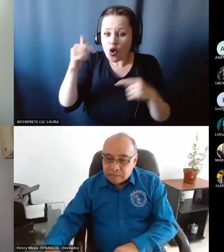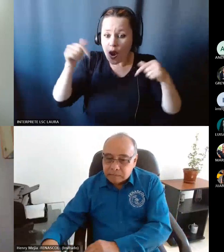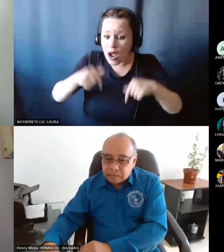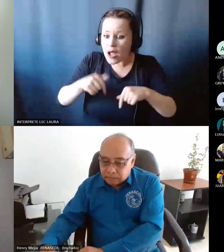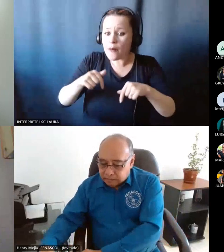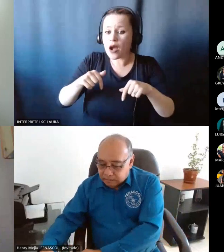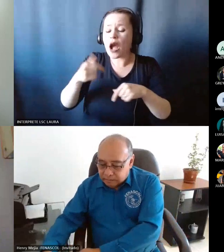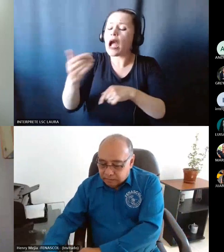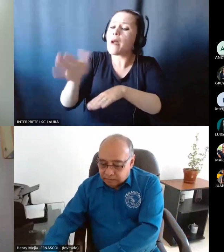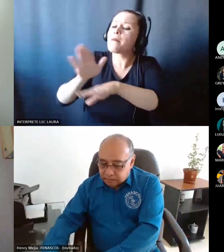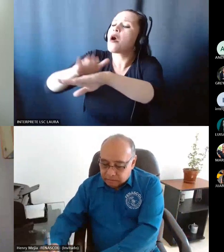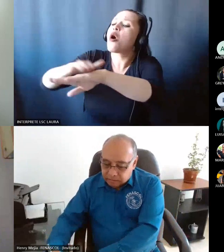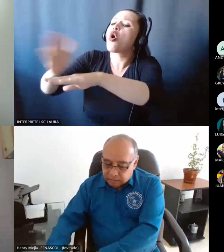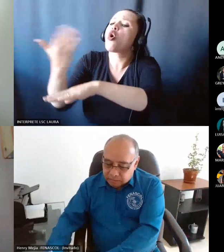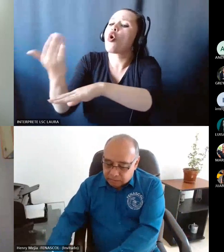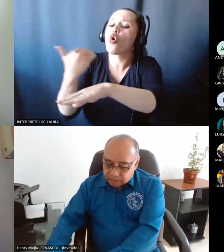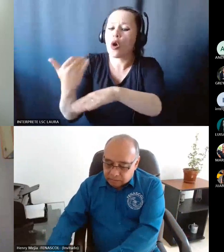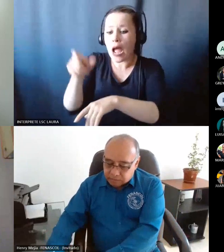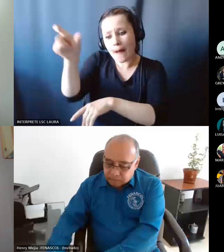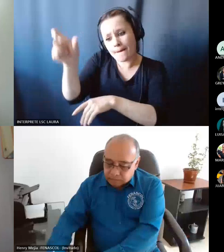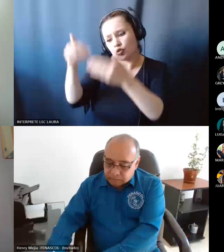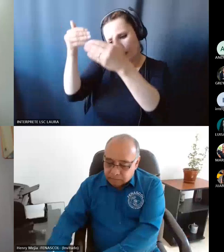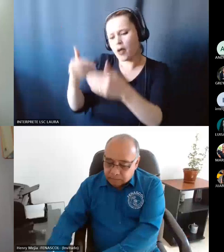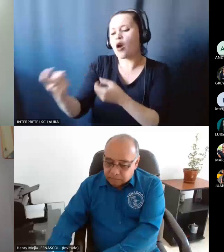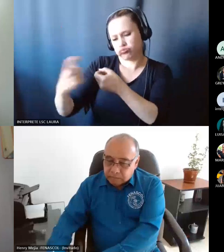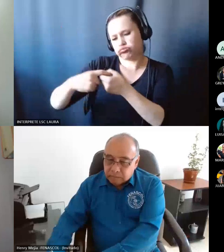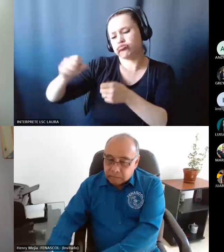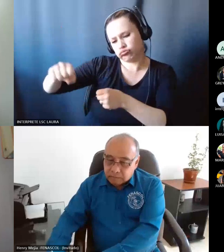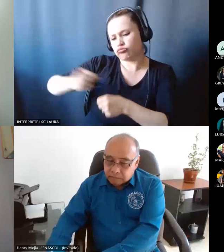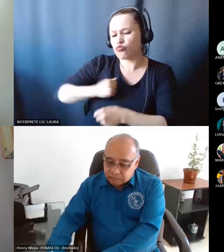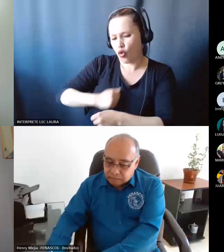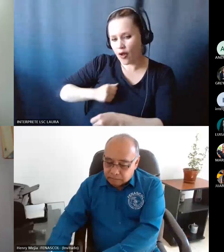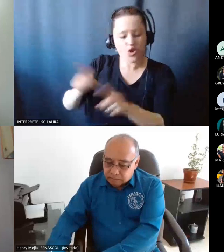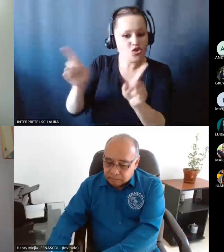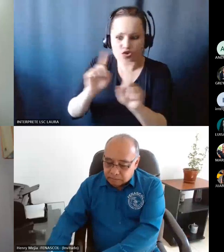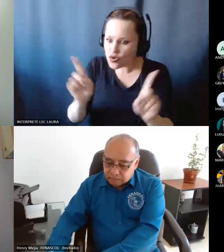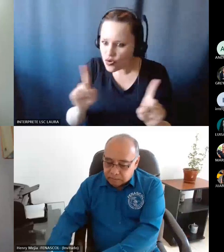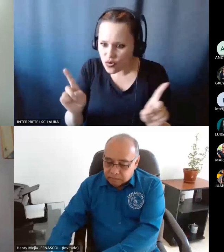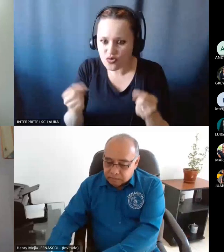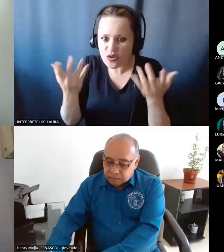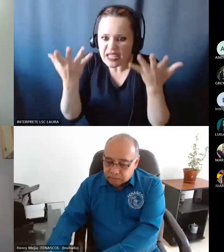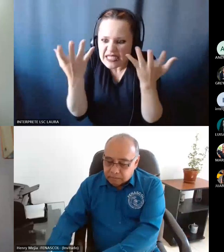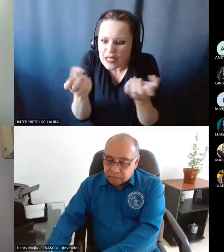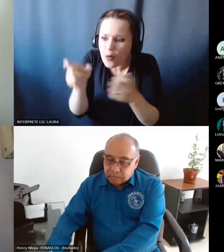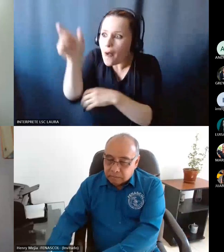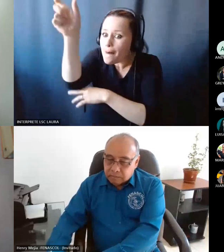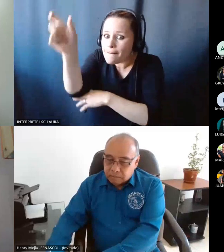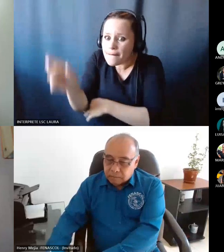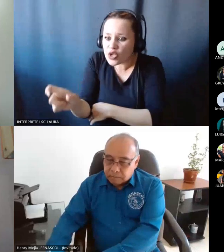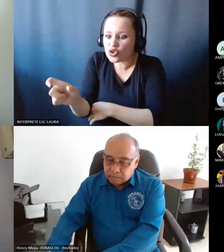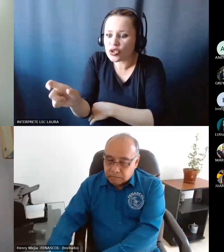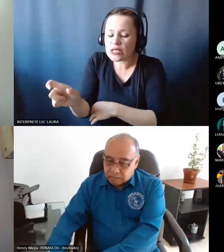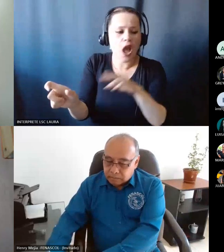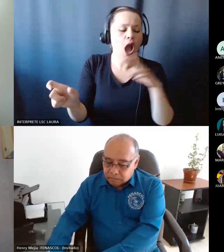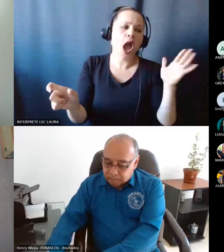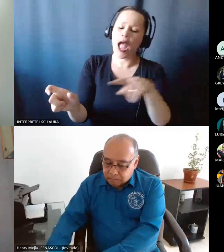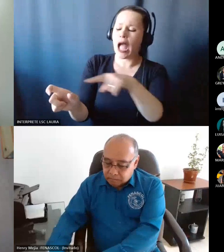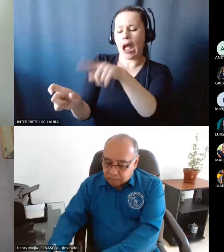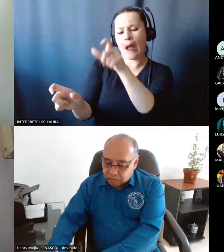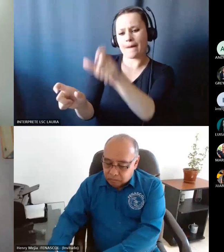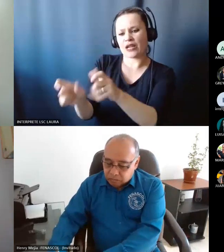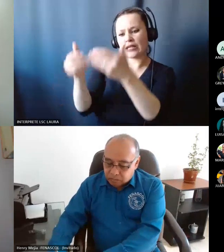que contraten a una persona porque que tiene discapacidad nosotros estamos invitando a que contraten a una persona y no le digan que no